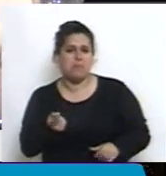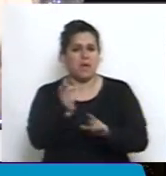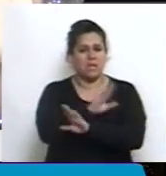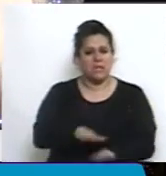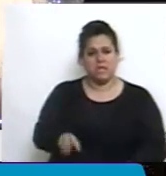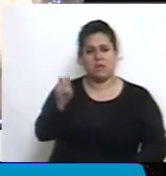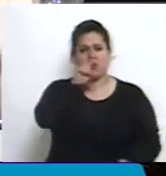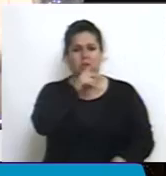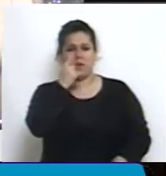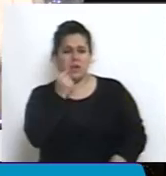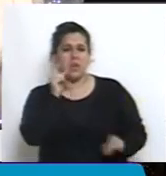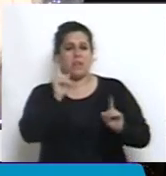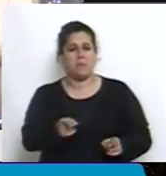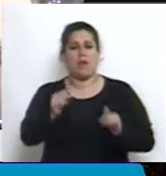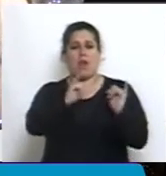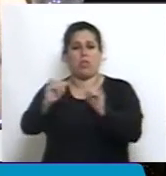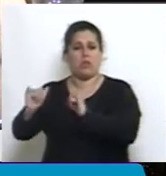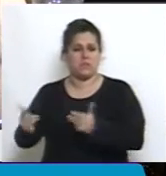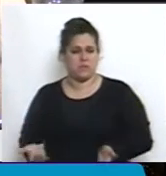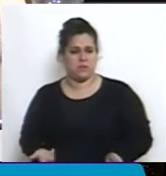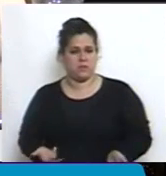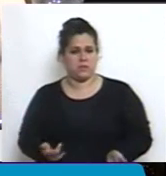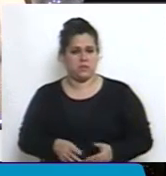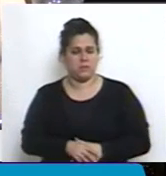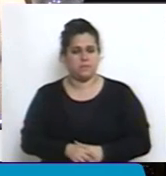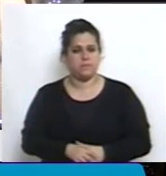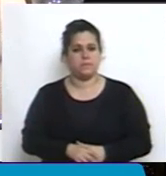las niñas y los adolescentes.